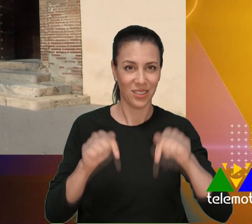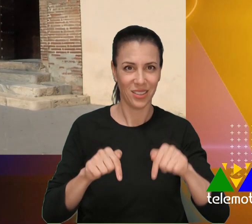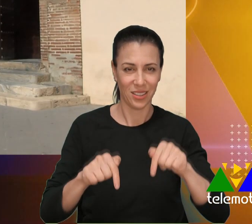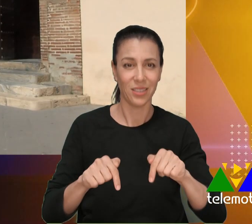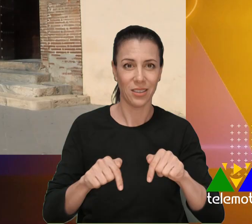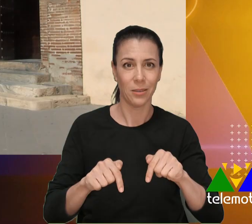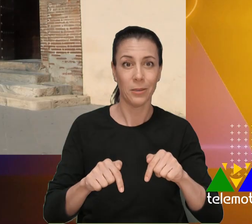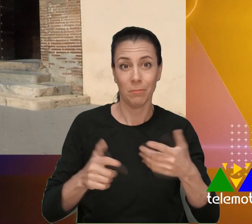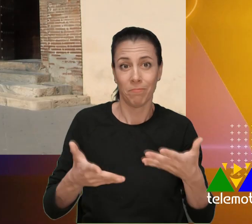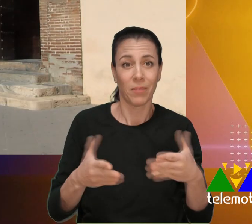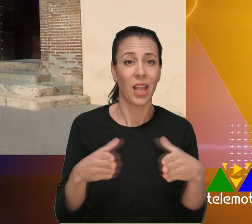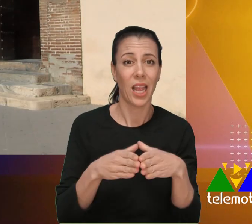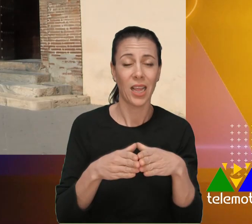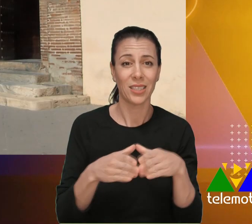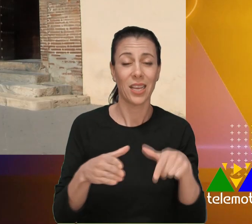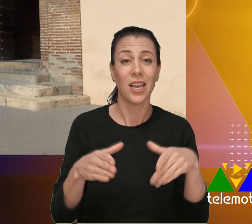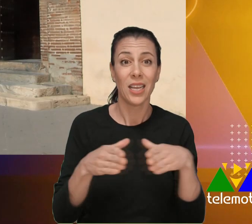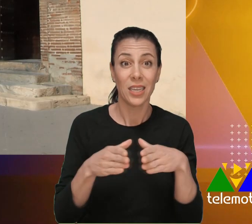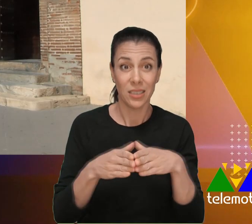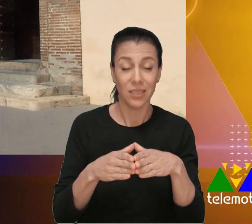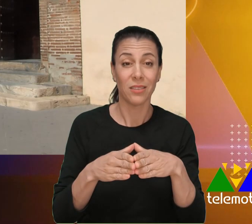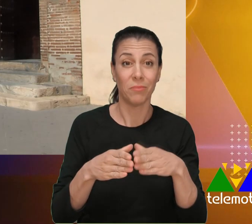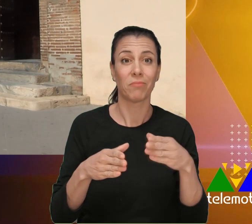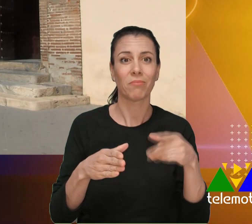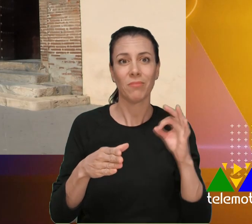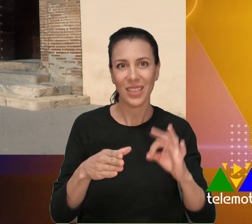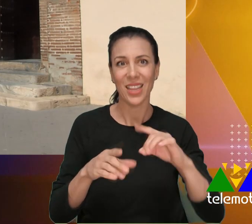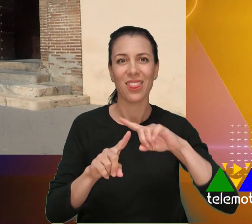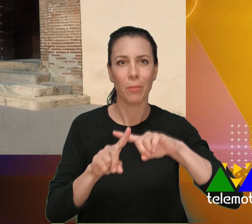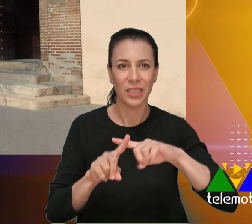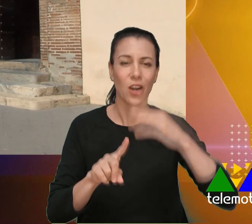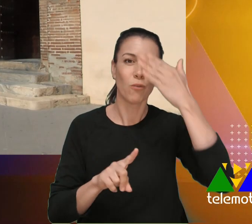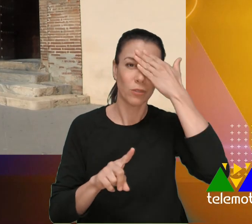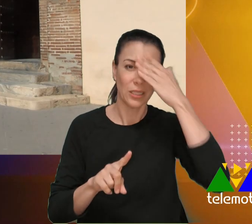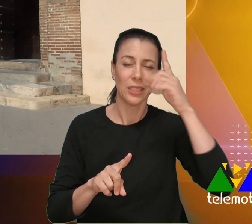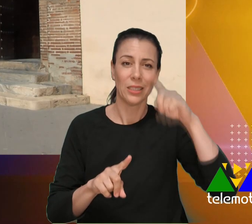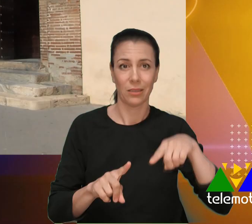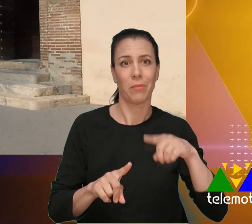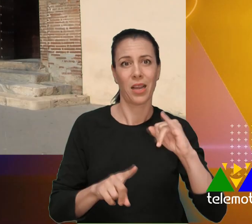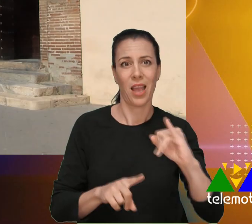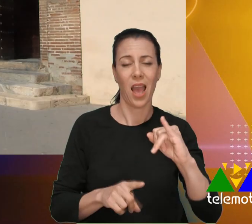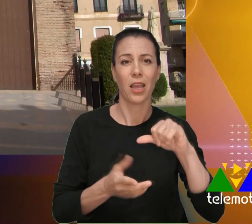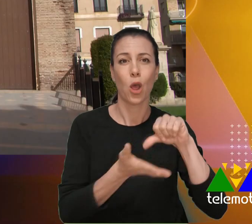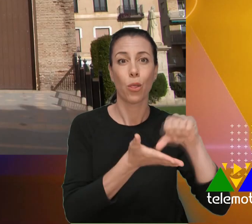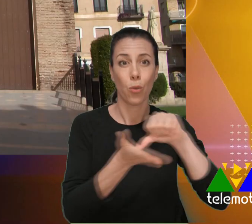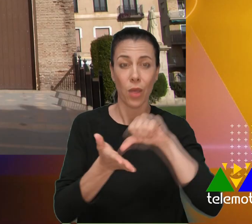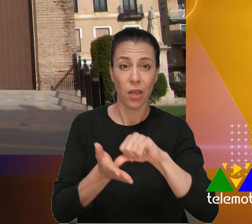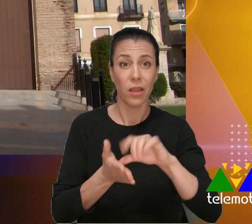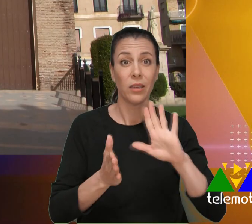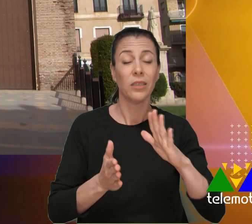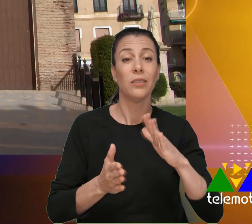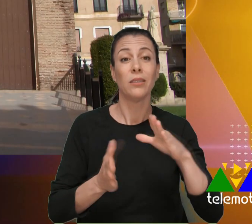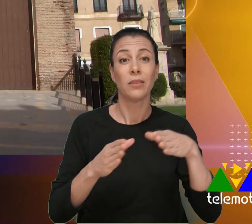cementerio es las iglesias y la iglesia parroquial es el cementerio fundamental y principal que tienen las ciudades. Y la iglesia mayor de